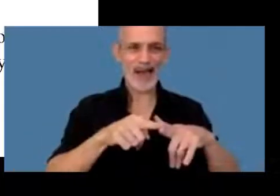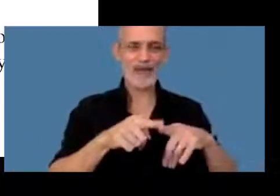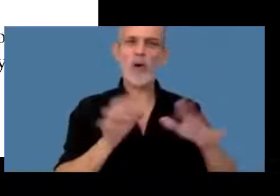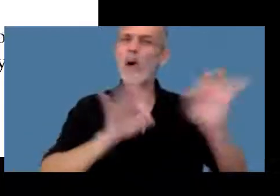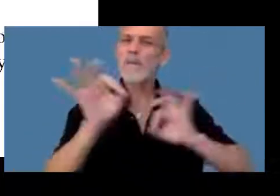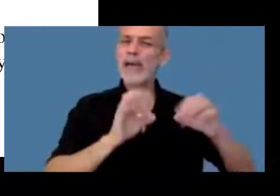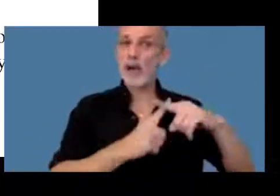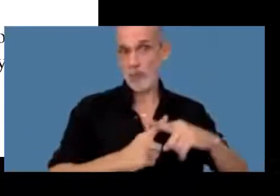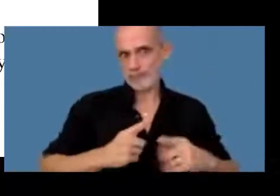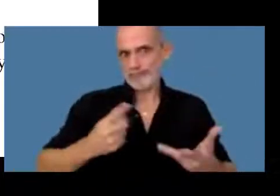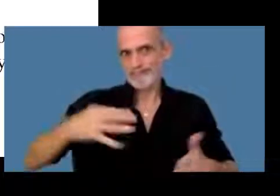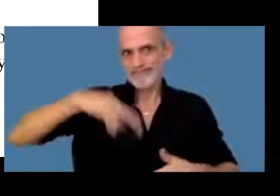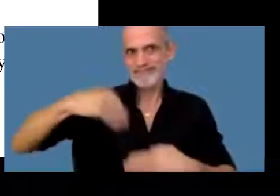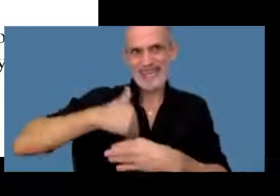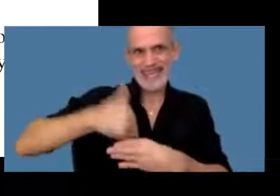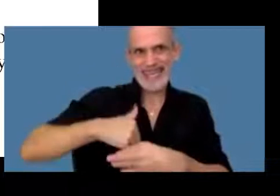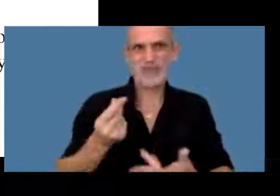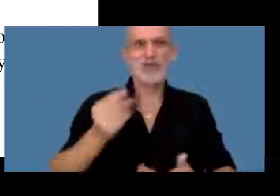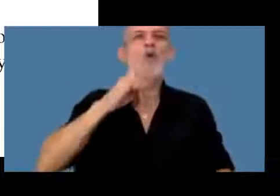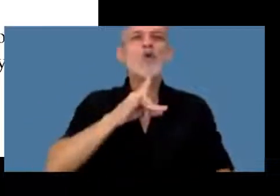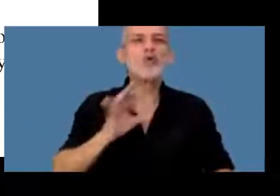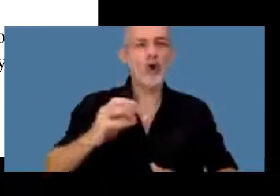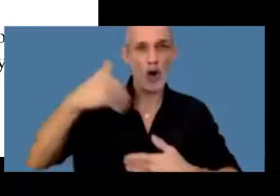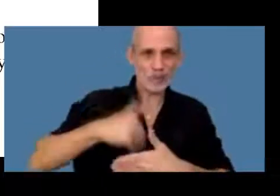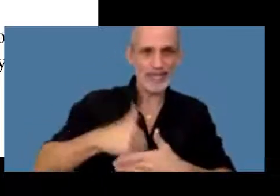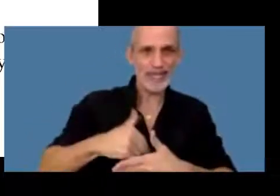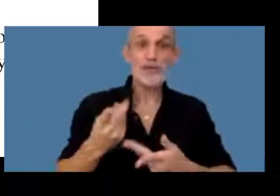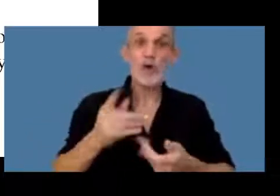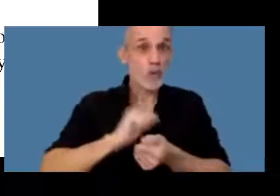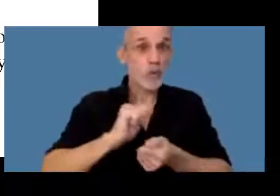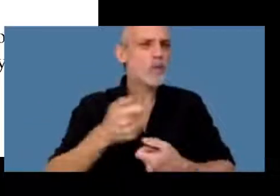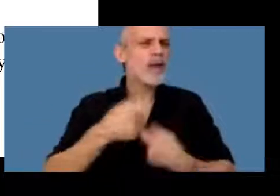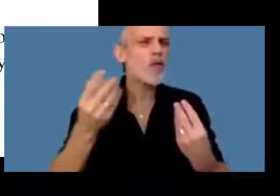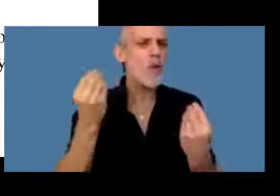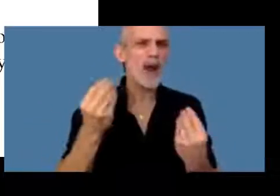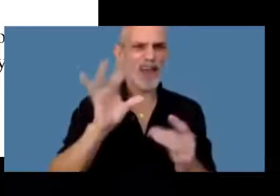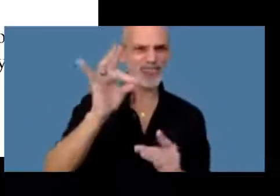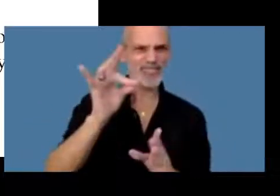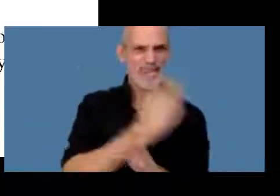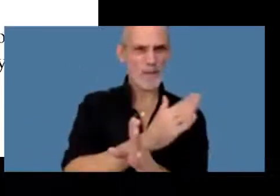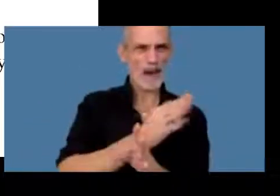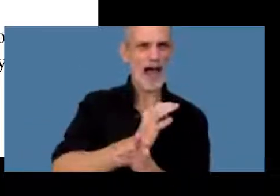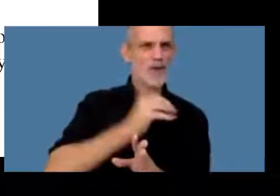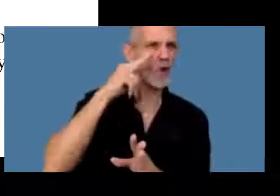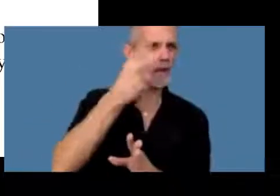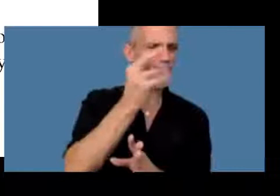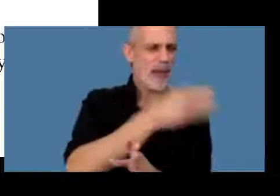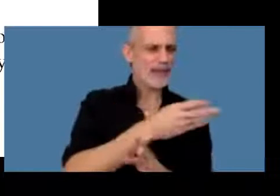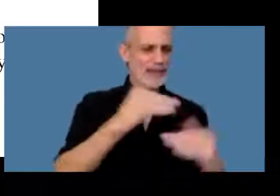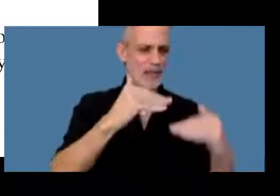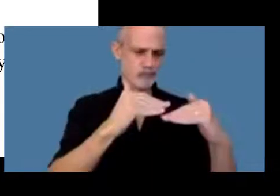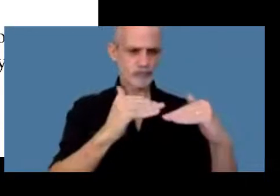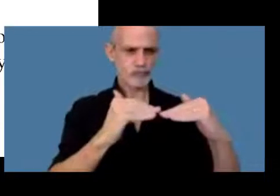ingreso bruto. Pero el ingreso bruto que estaba publicado a diciembre de 2020, donde en el caso de